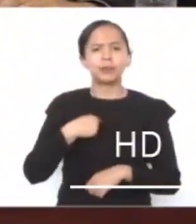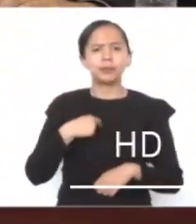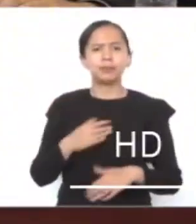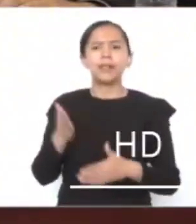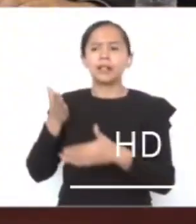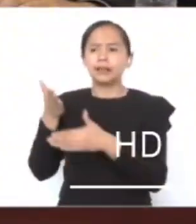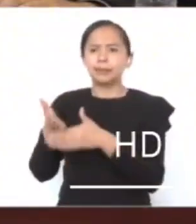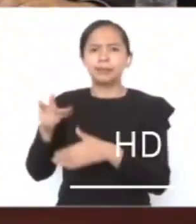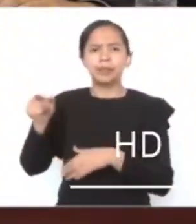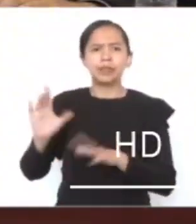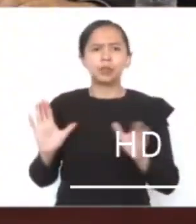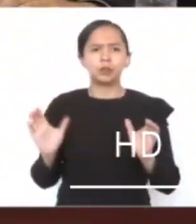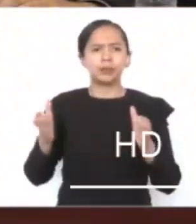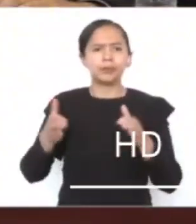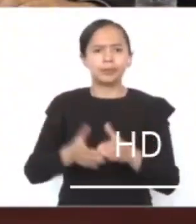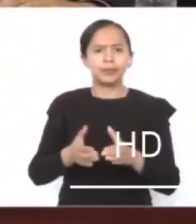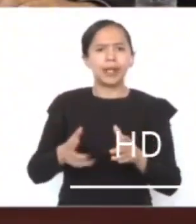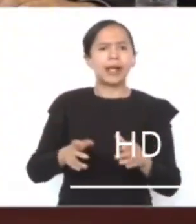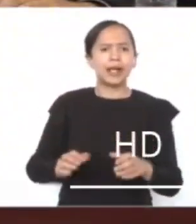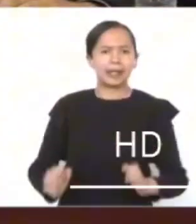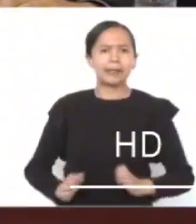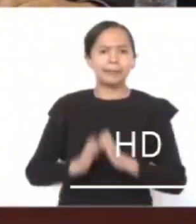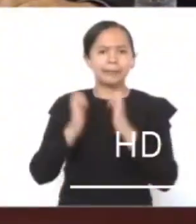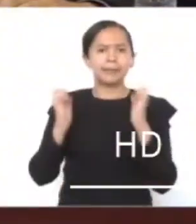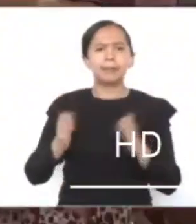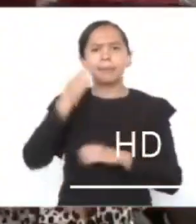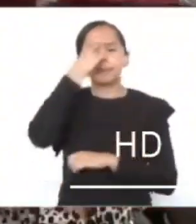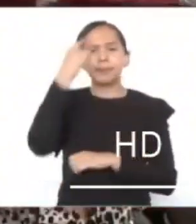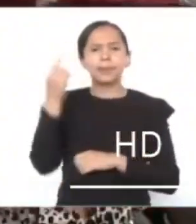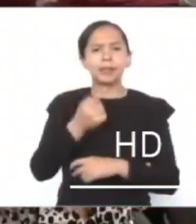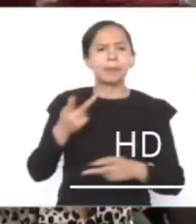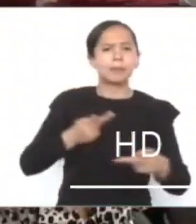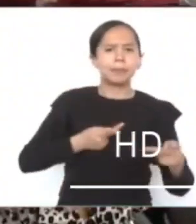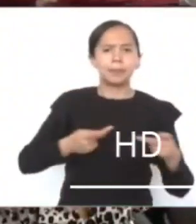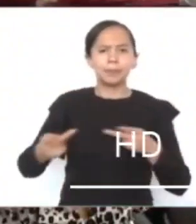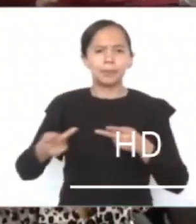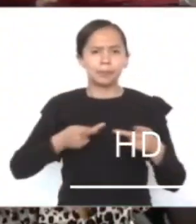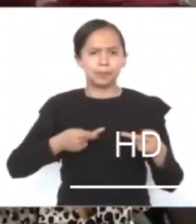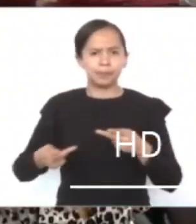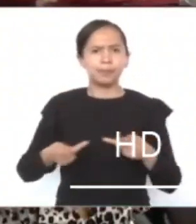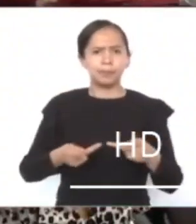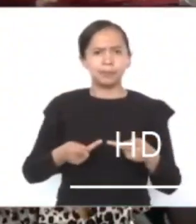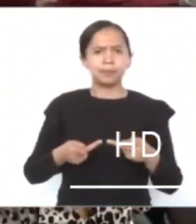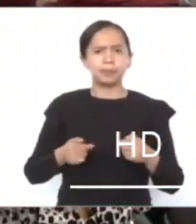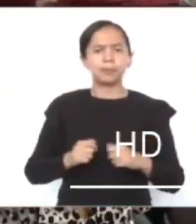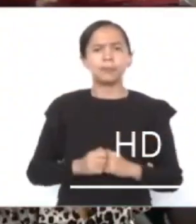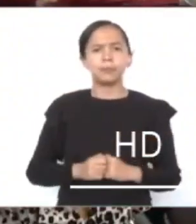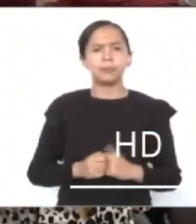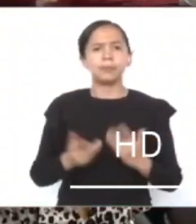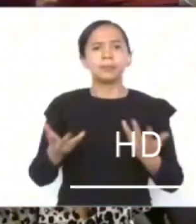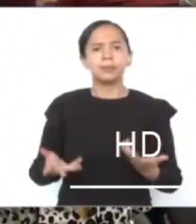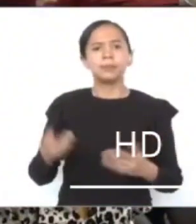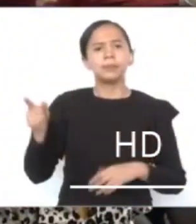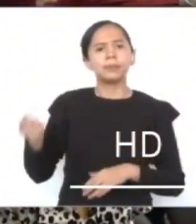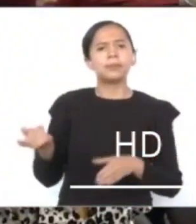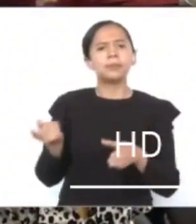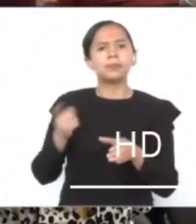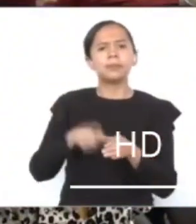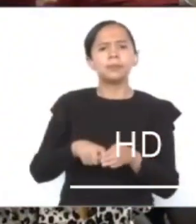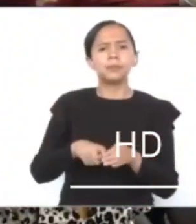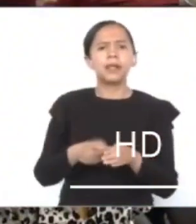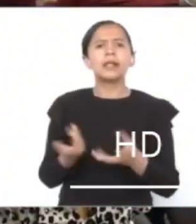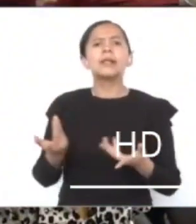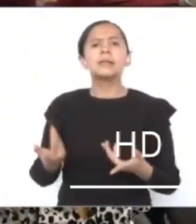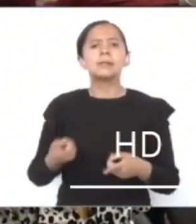de Emergencias con el propósito de coordinar las acciones correspondientes. Estuvieron presentes